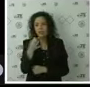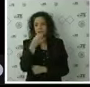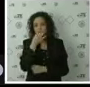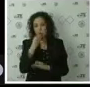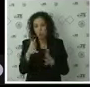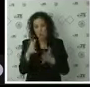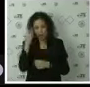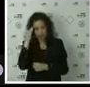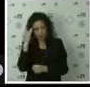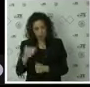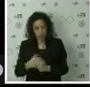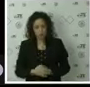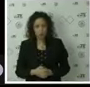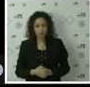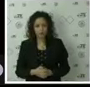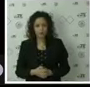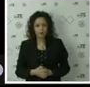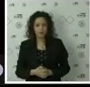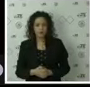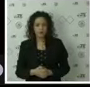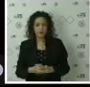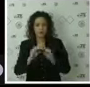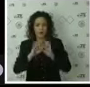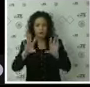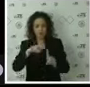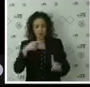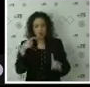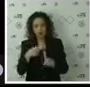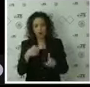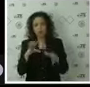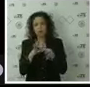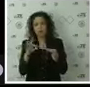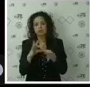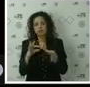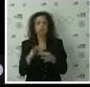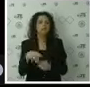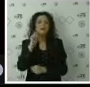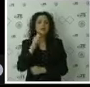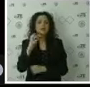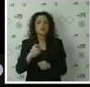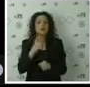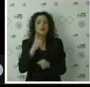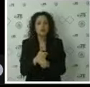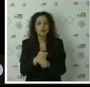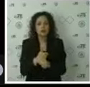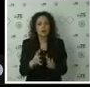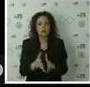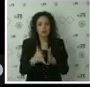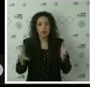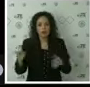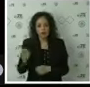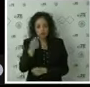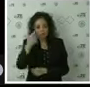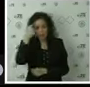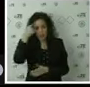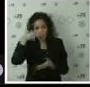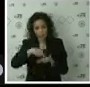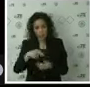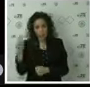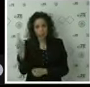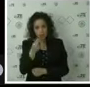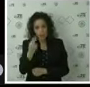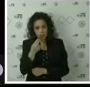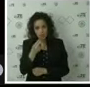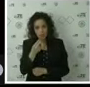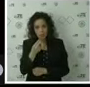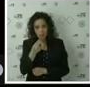y puedan plasmar de manera muy particular un posicionamiento o una área de oportunidad concreta que ustedes crean que hay que dejar para